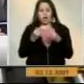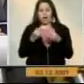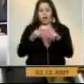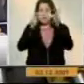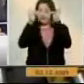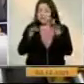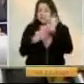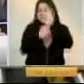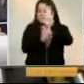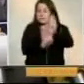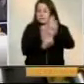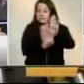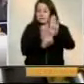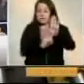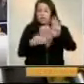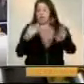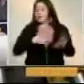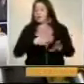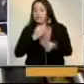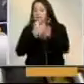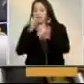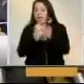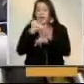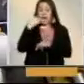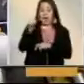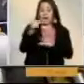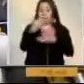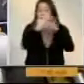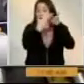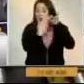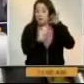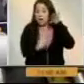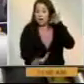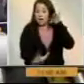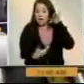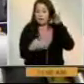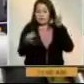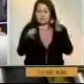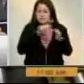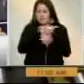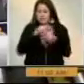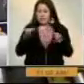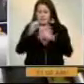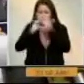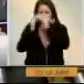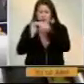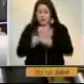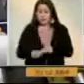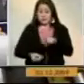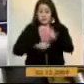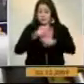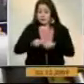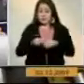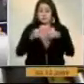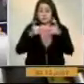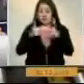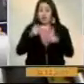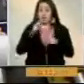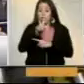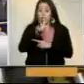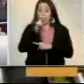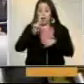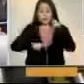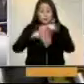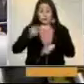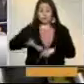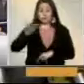físicamente para los que no tienen acceso al portal web. En esta planilla está muy bien elaborada porque se destacan dos puntos muy importantes. Lo